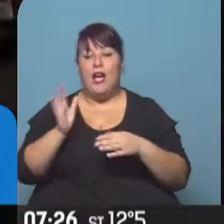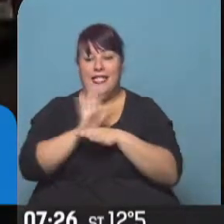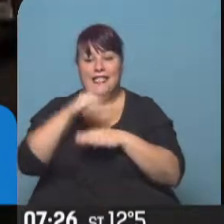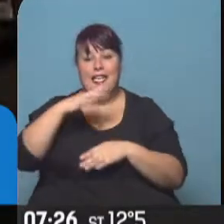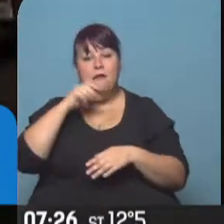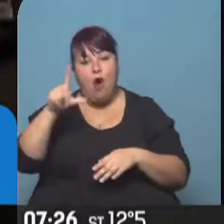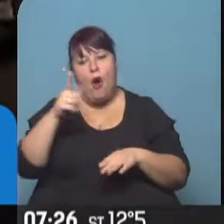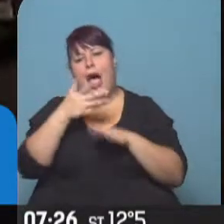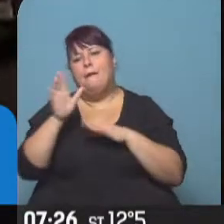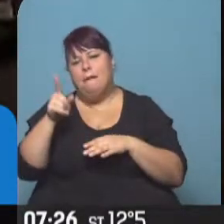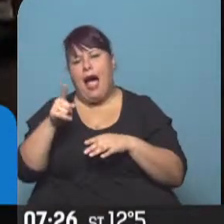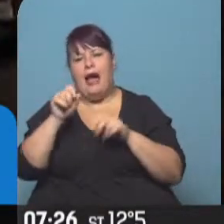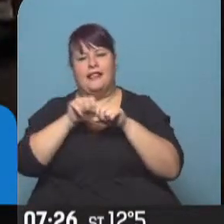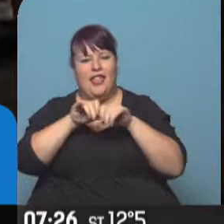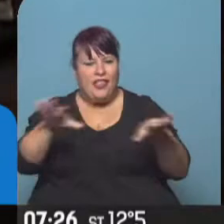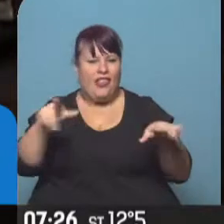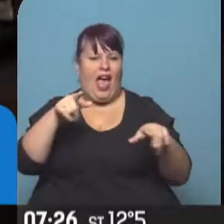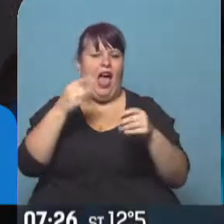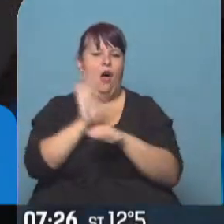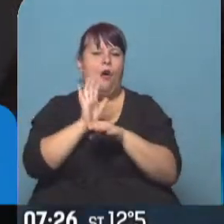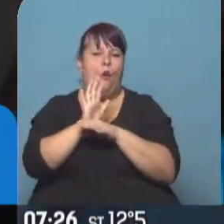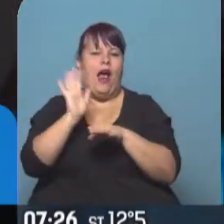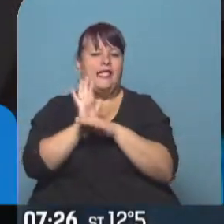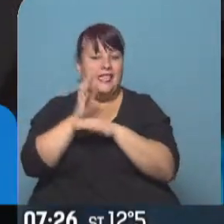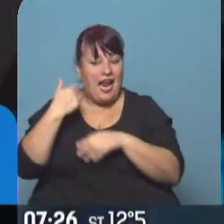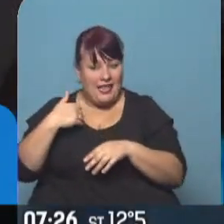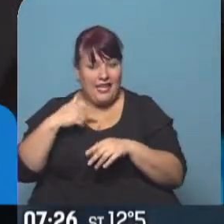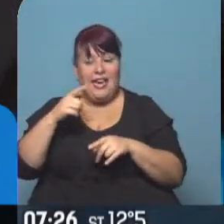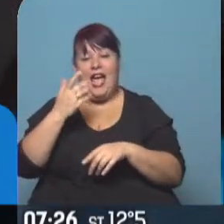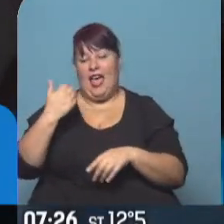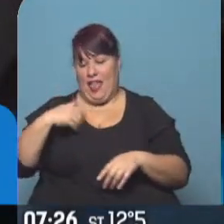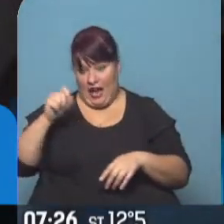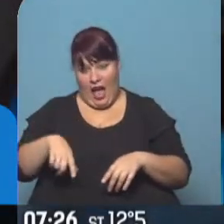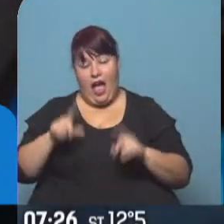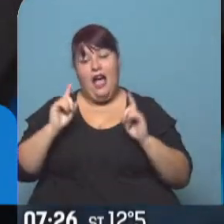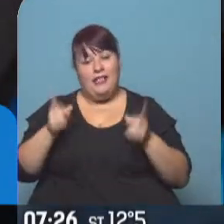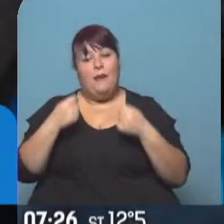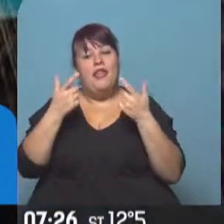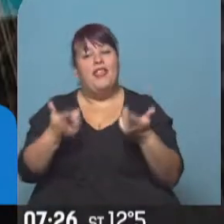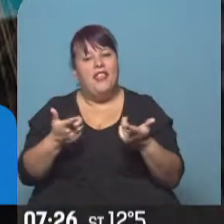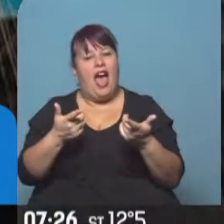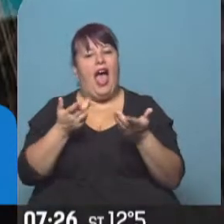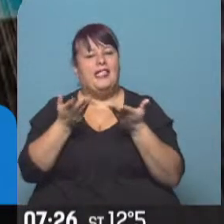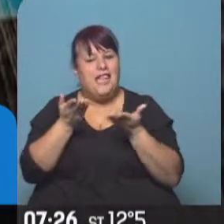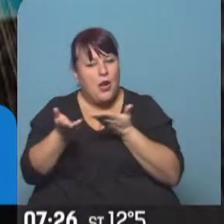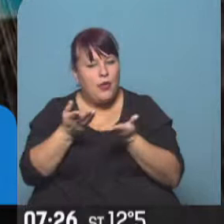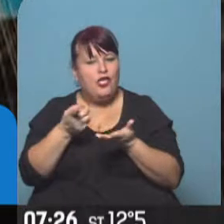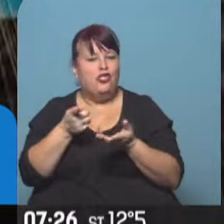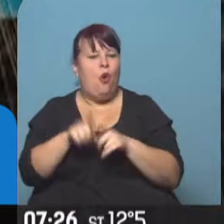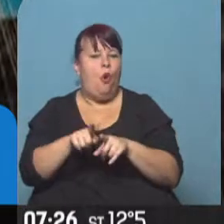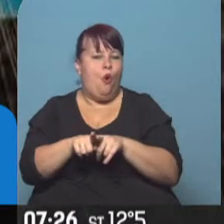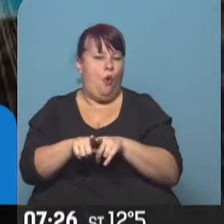móvil, más allá de transmitirle lo que es el cine argentino, el cine nacional, le brindamos ese servicio y es